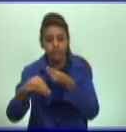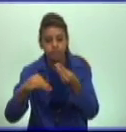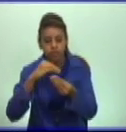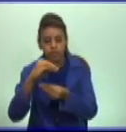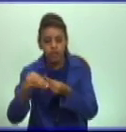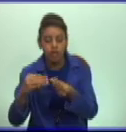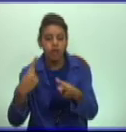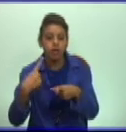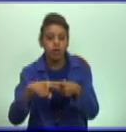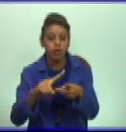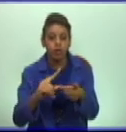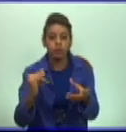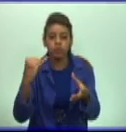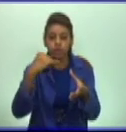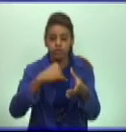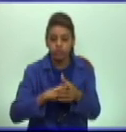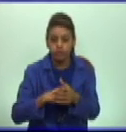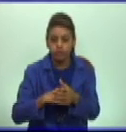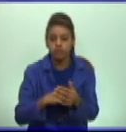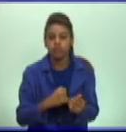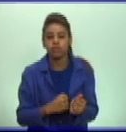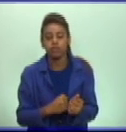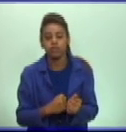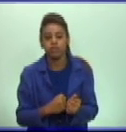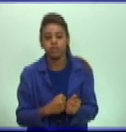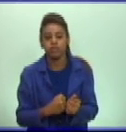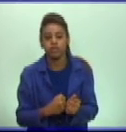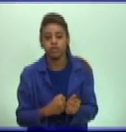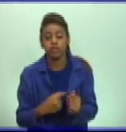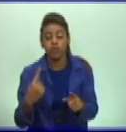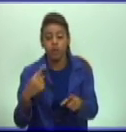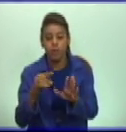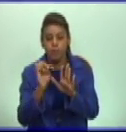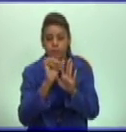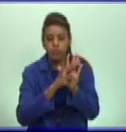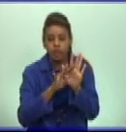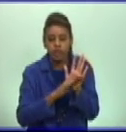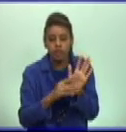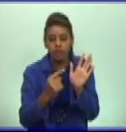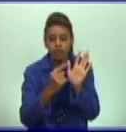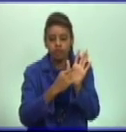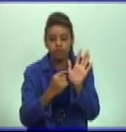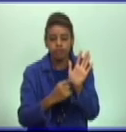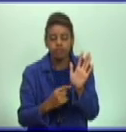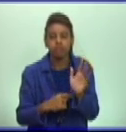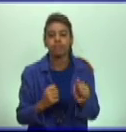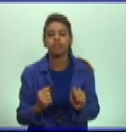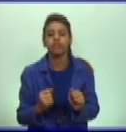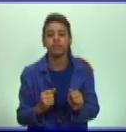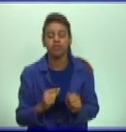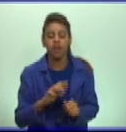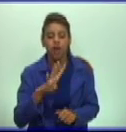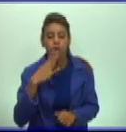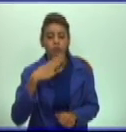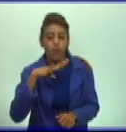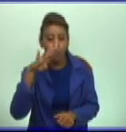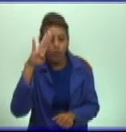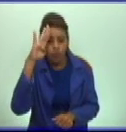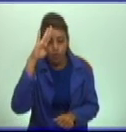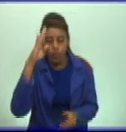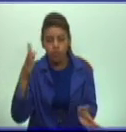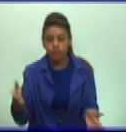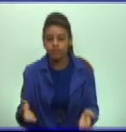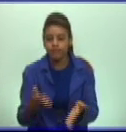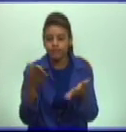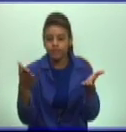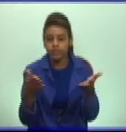y las relaciones económicas externas. ¿Cuáles fueron esas medidas? Pues bien, en Cuba se lleva a cabo entonces el desarrollo